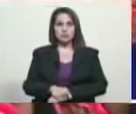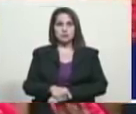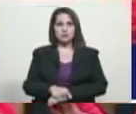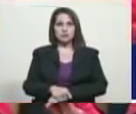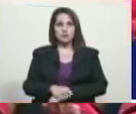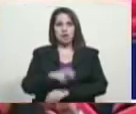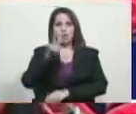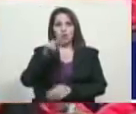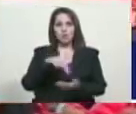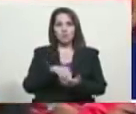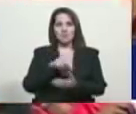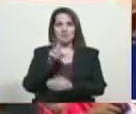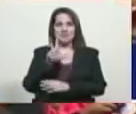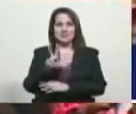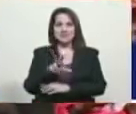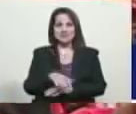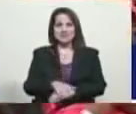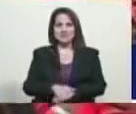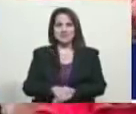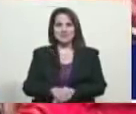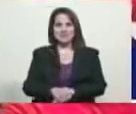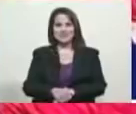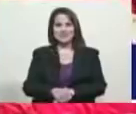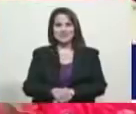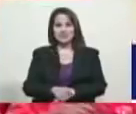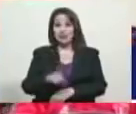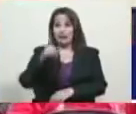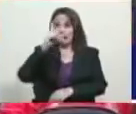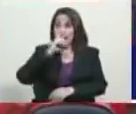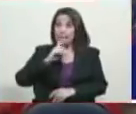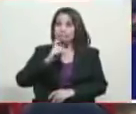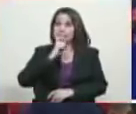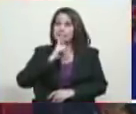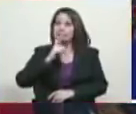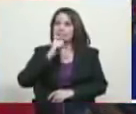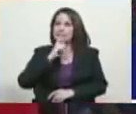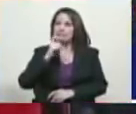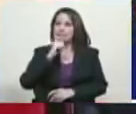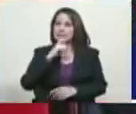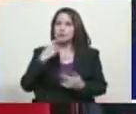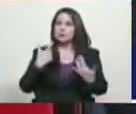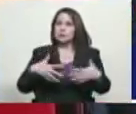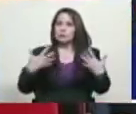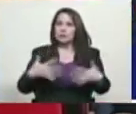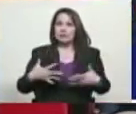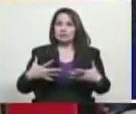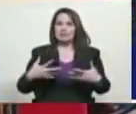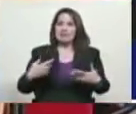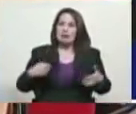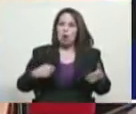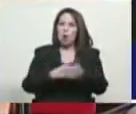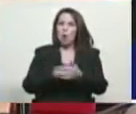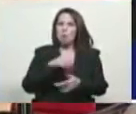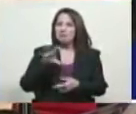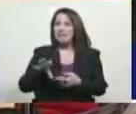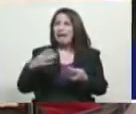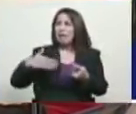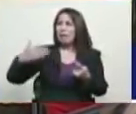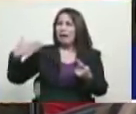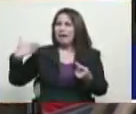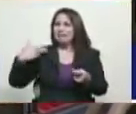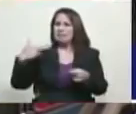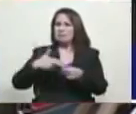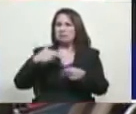2003, el año parturiento, veníamos de enfrentar golpes de Estado, sabotaje